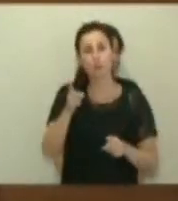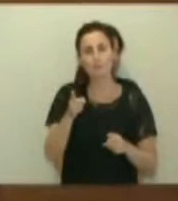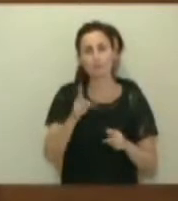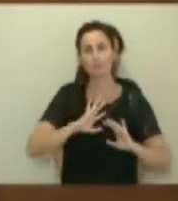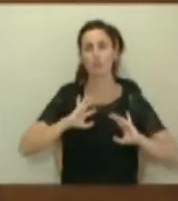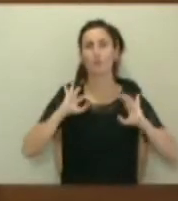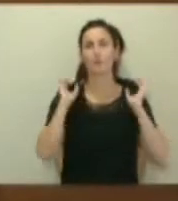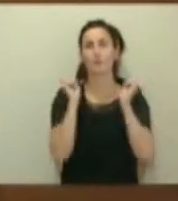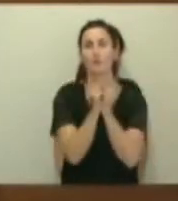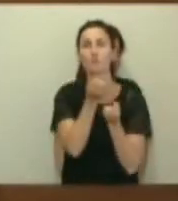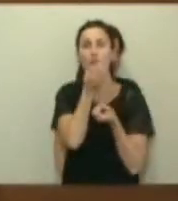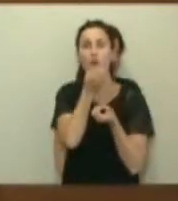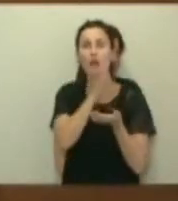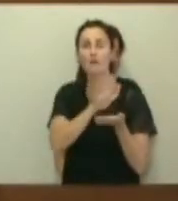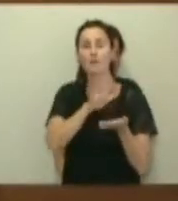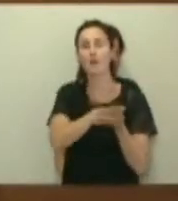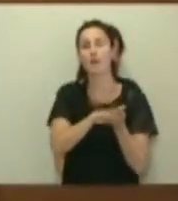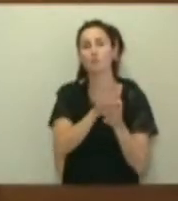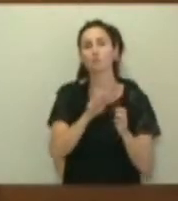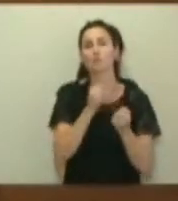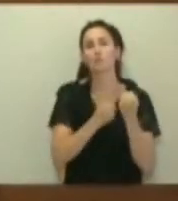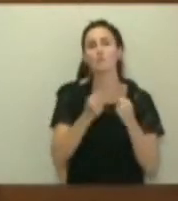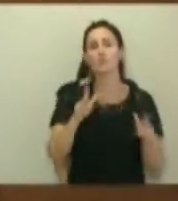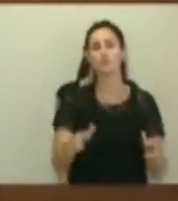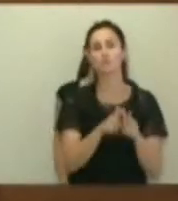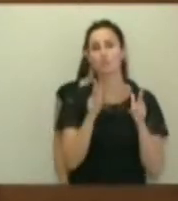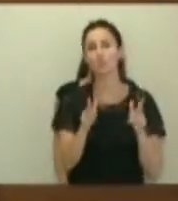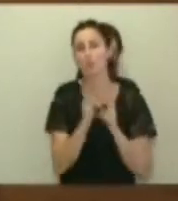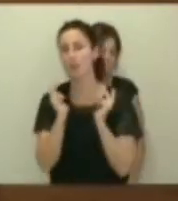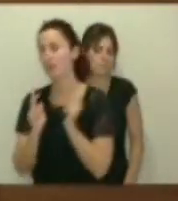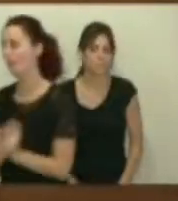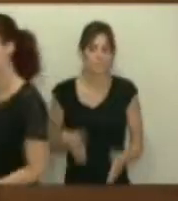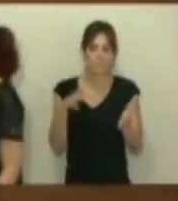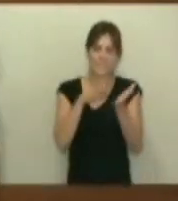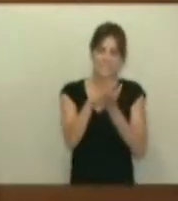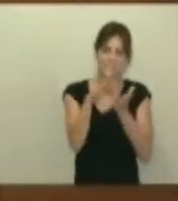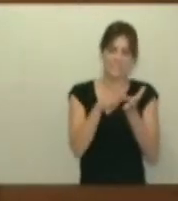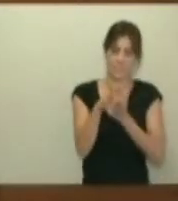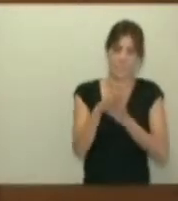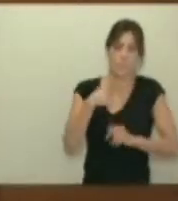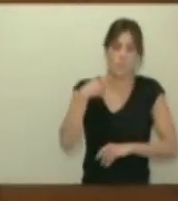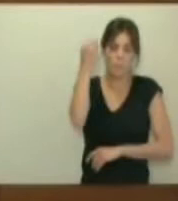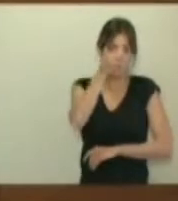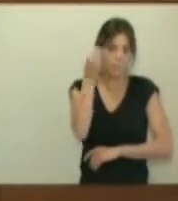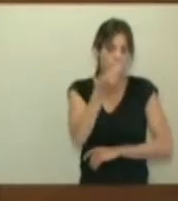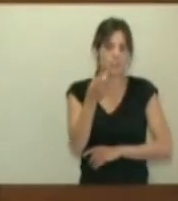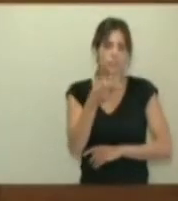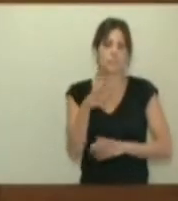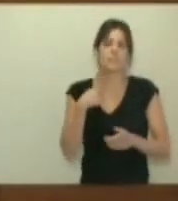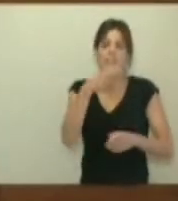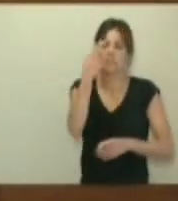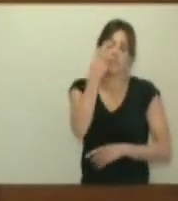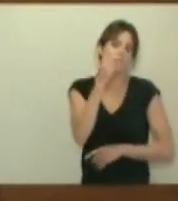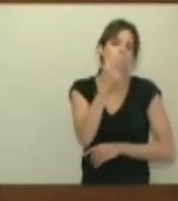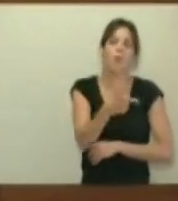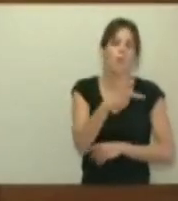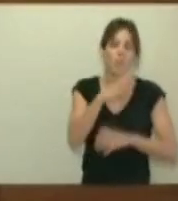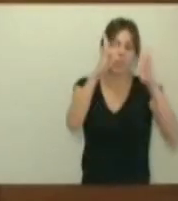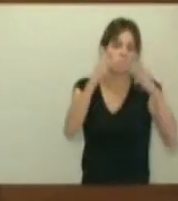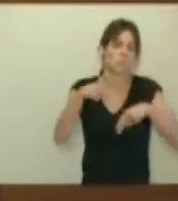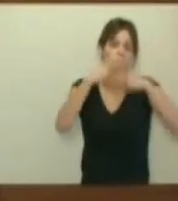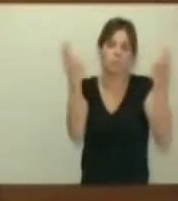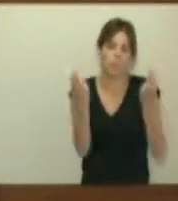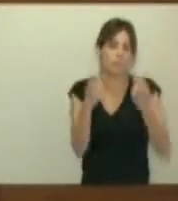breve referencia a la economía social, lo que demuestra, creo yo, que el escaso interés que se presta desde la Administración y desde los